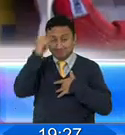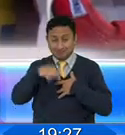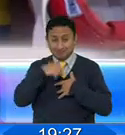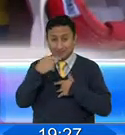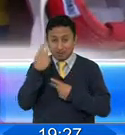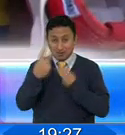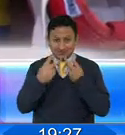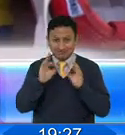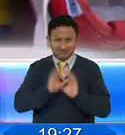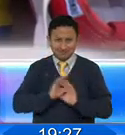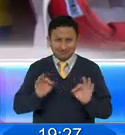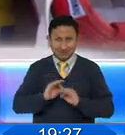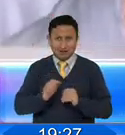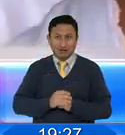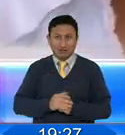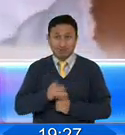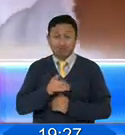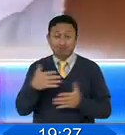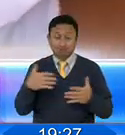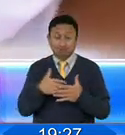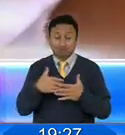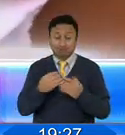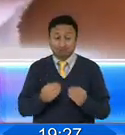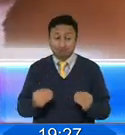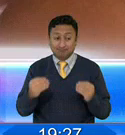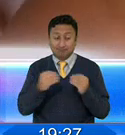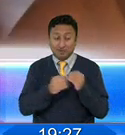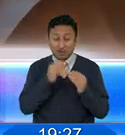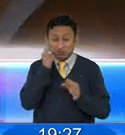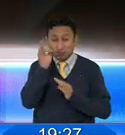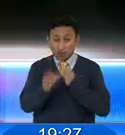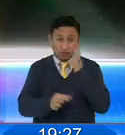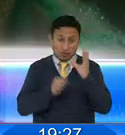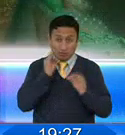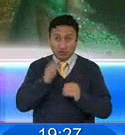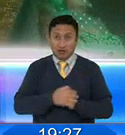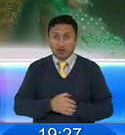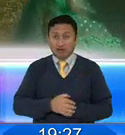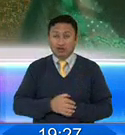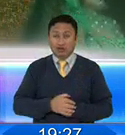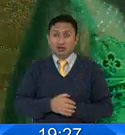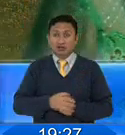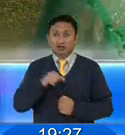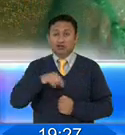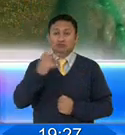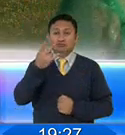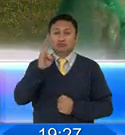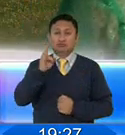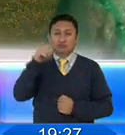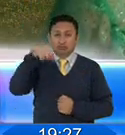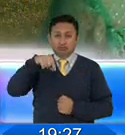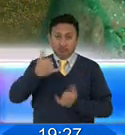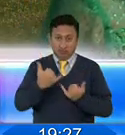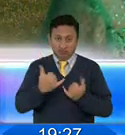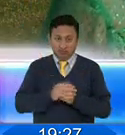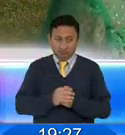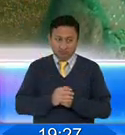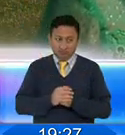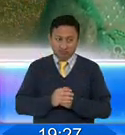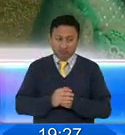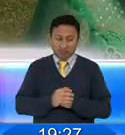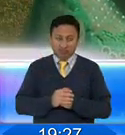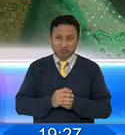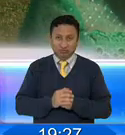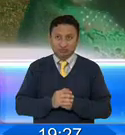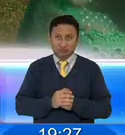reciben visitas pues el temor a un nuevo brote está latente pero de los 17 casos están ya dadas de alta nos